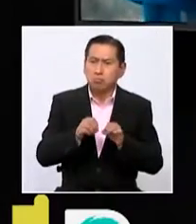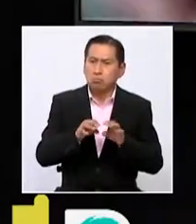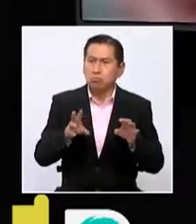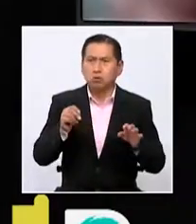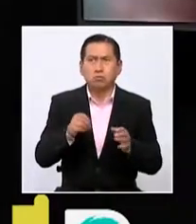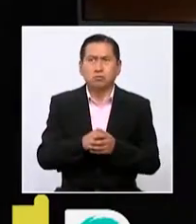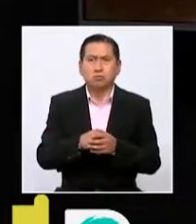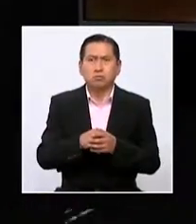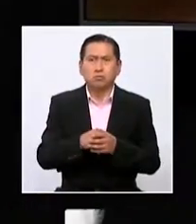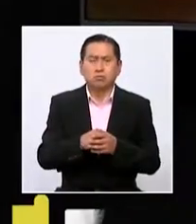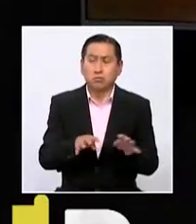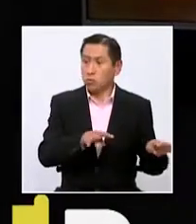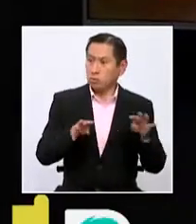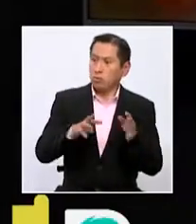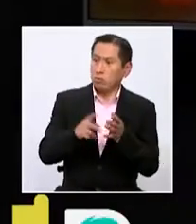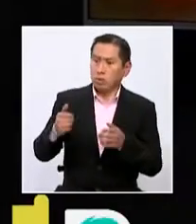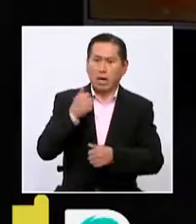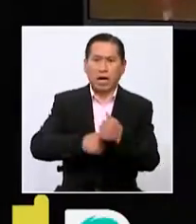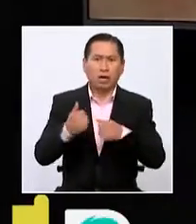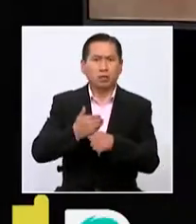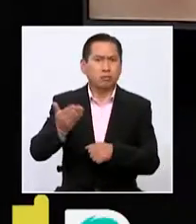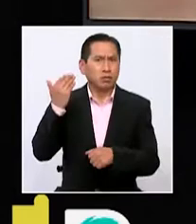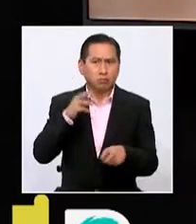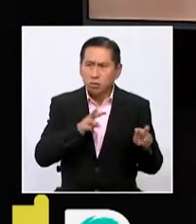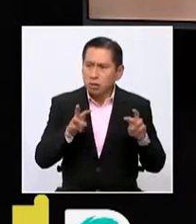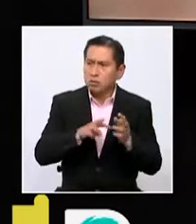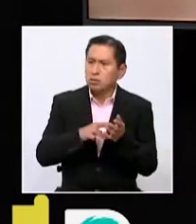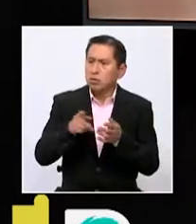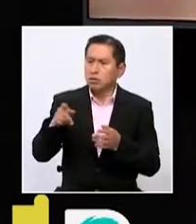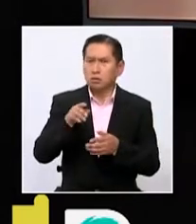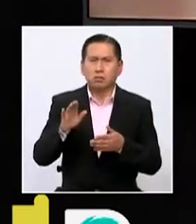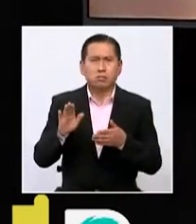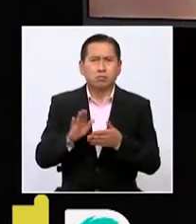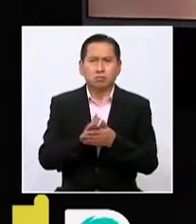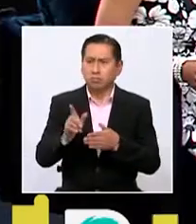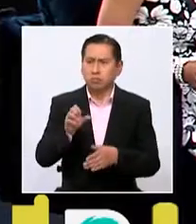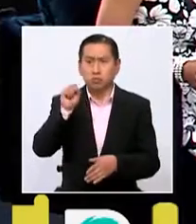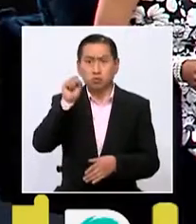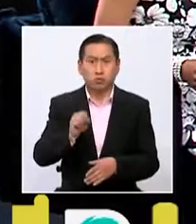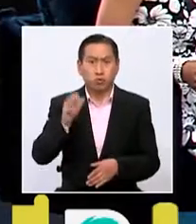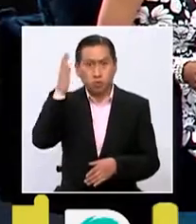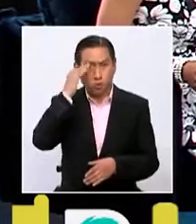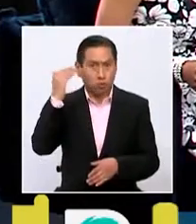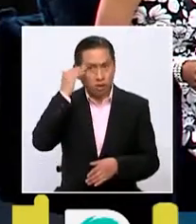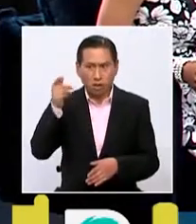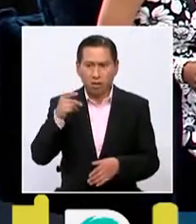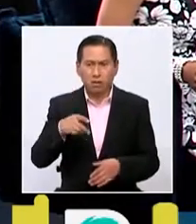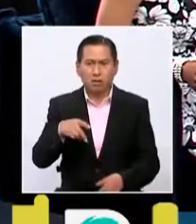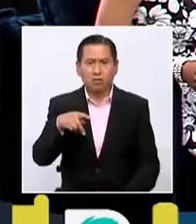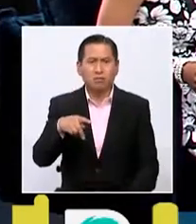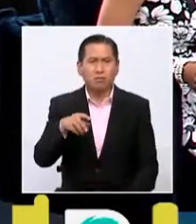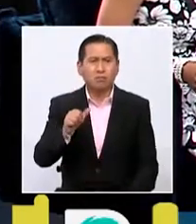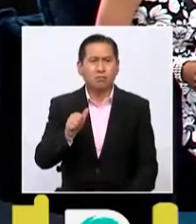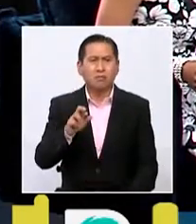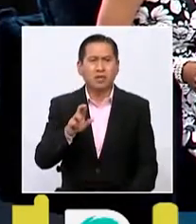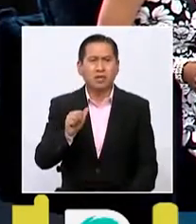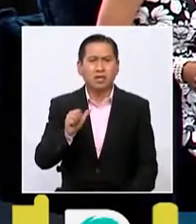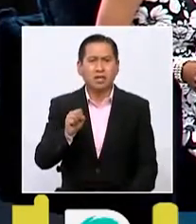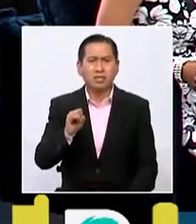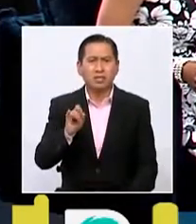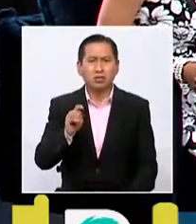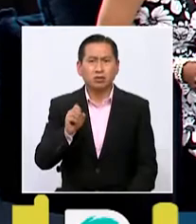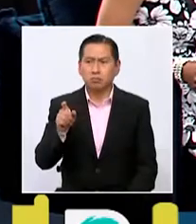¡Bah! Mira, el año pasado, una película de South Korea, Parasite, Parásitos, ganó el